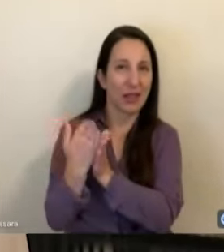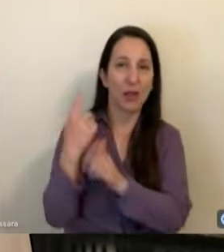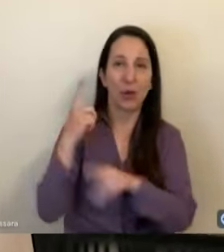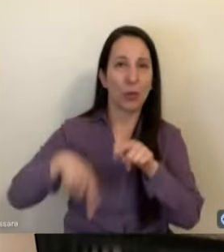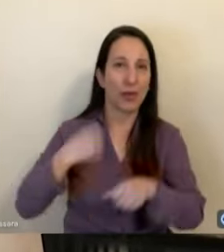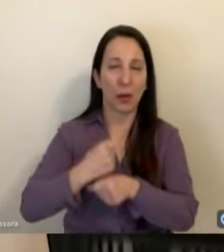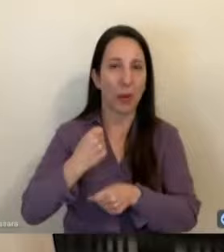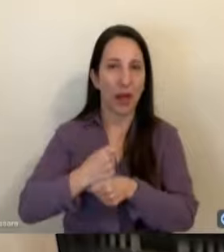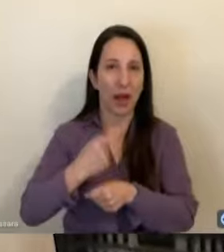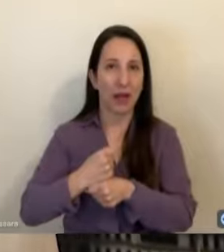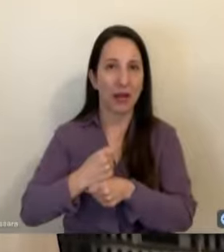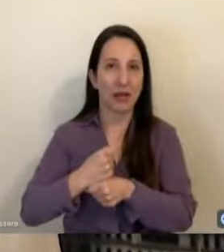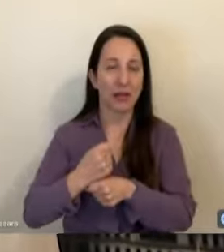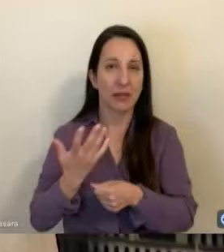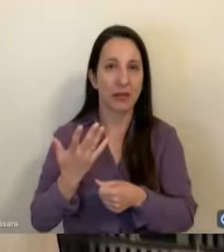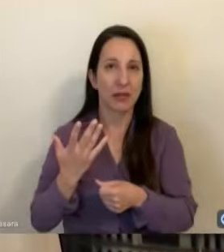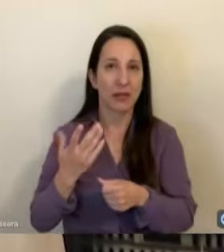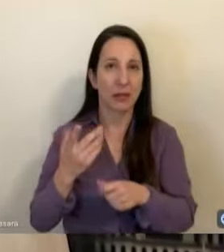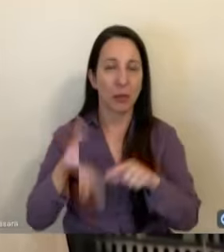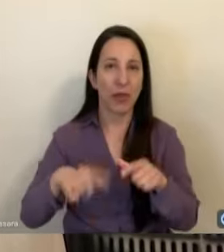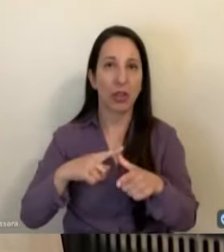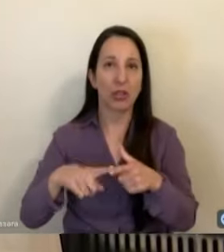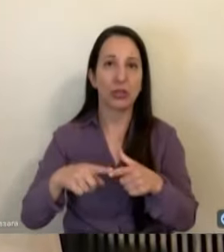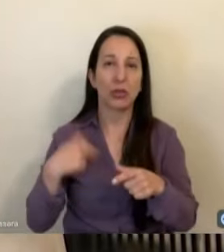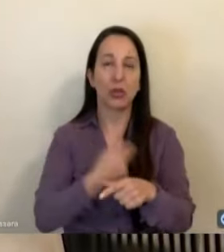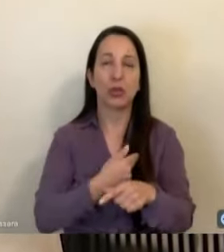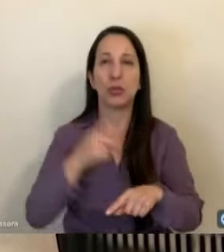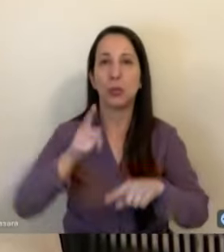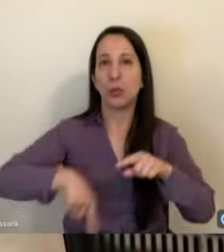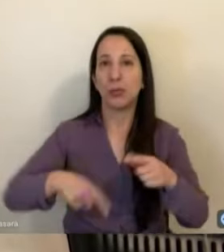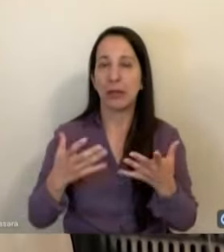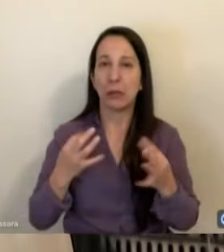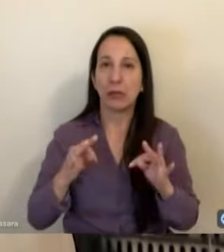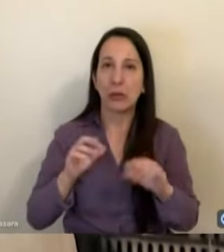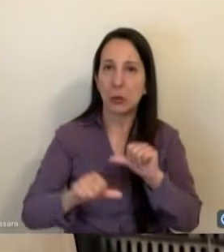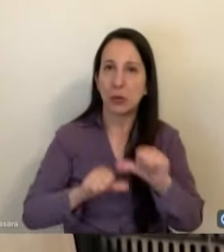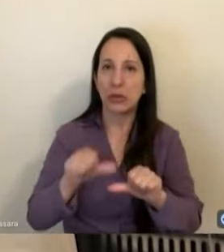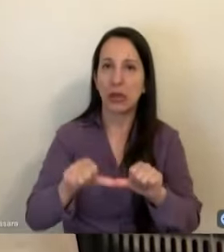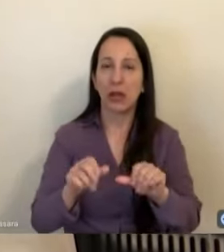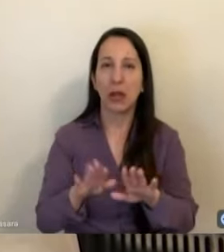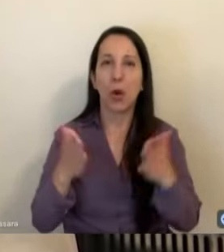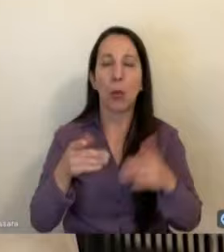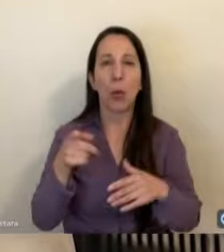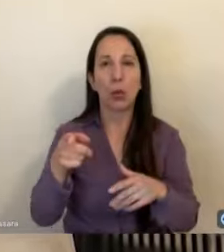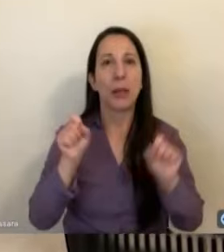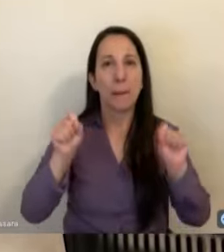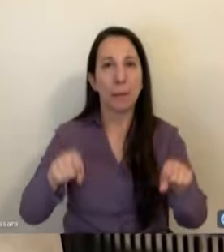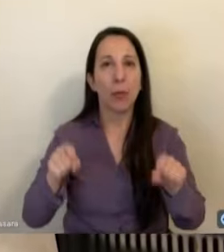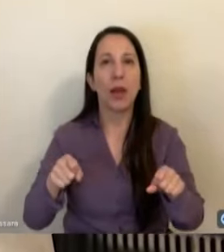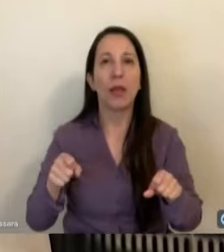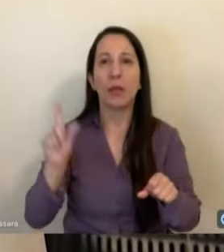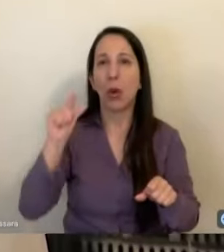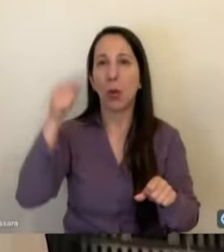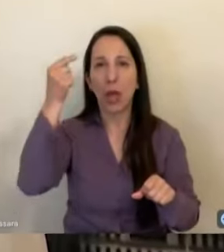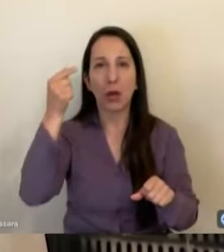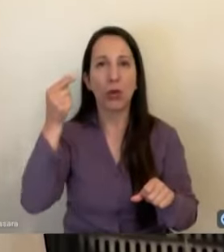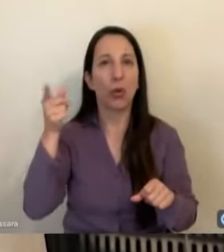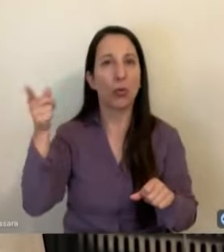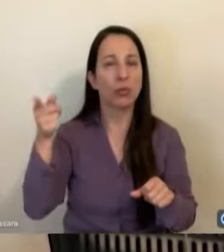82 no lo mantenemos y podemos luchar en que sea un poquito. ¿Cómo resolvería el gobierno, hablando con